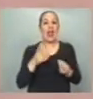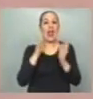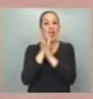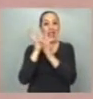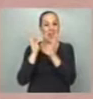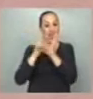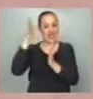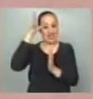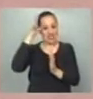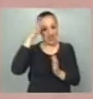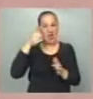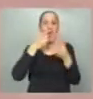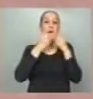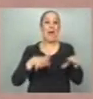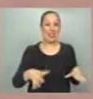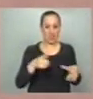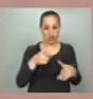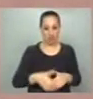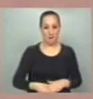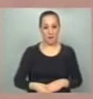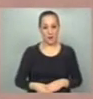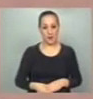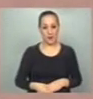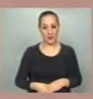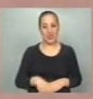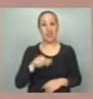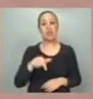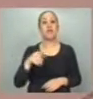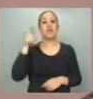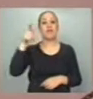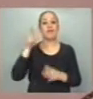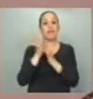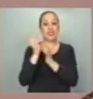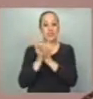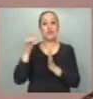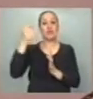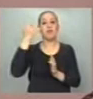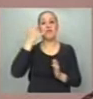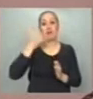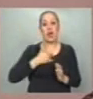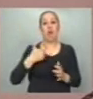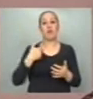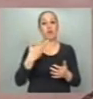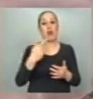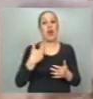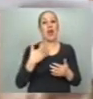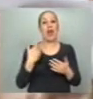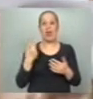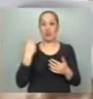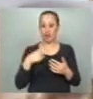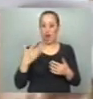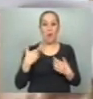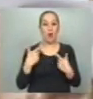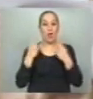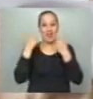una bendición apostólica, ¿no? La Anunciatura se comunicó conmigo y me solicitó una audiencia privada para poder entregárselo en mano.